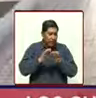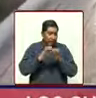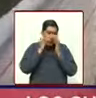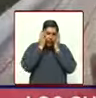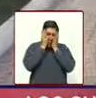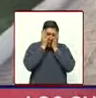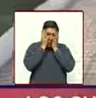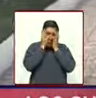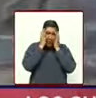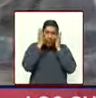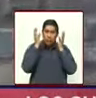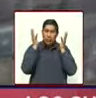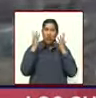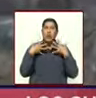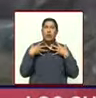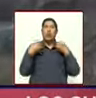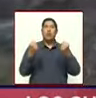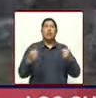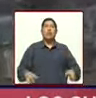lepra.